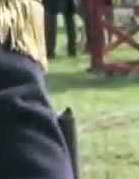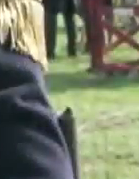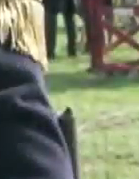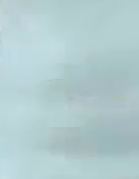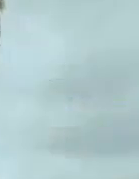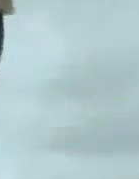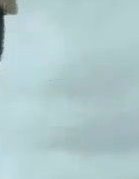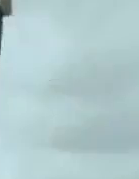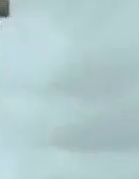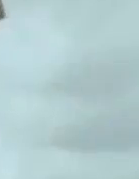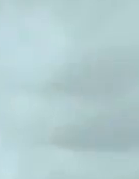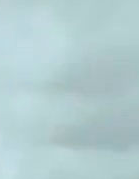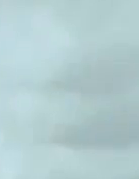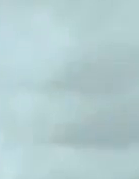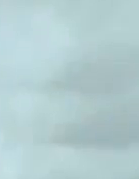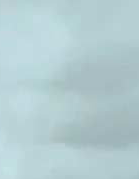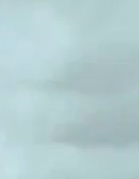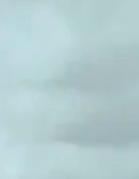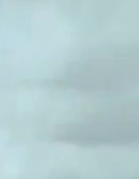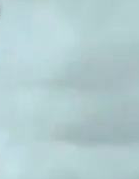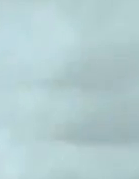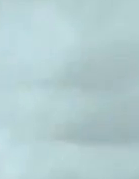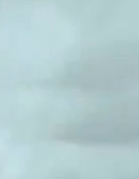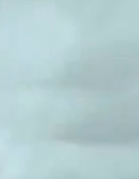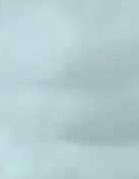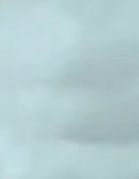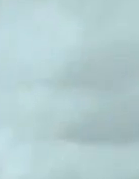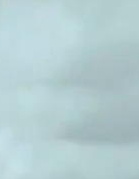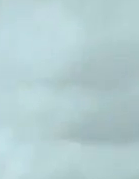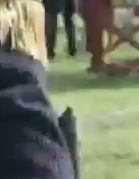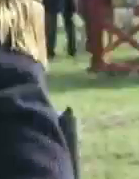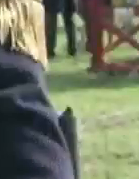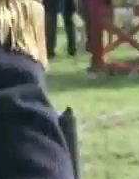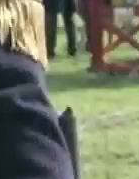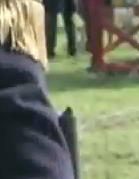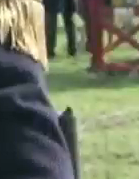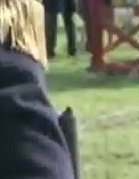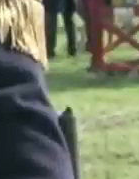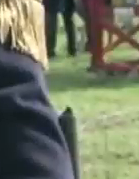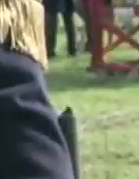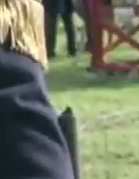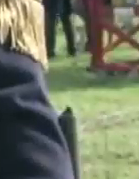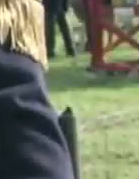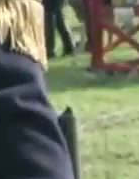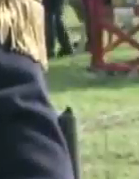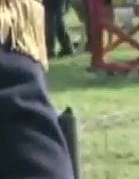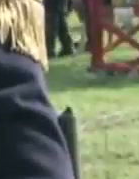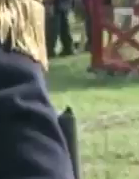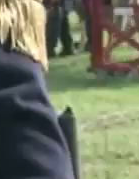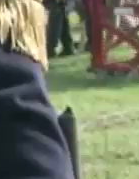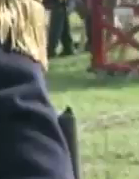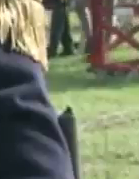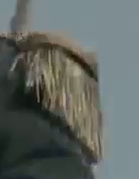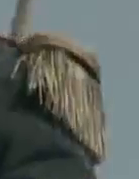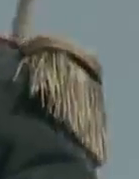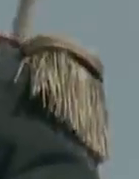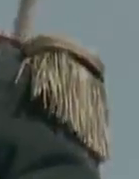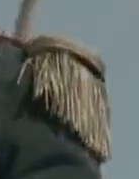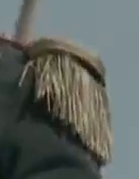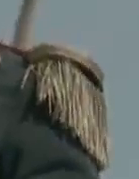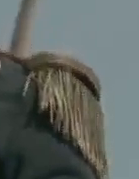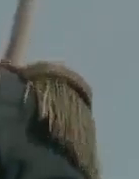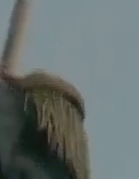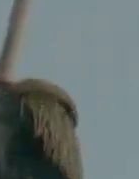de este gran hombre, que es venezolano y un venezolano que trascendió nuestra frontera. Esta